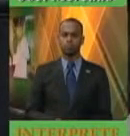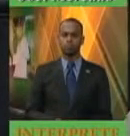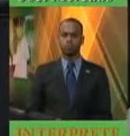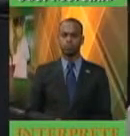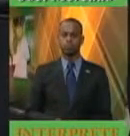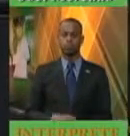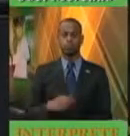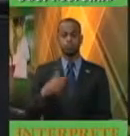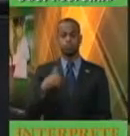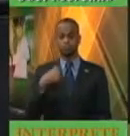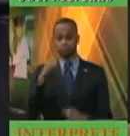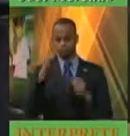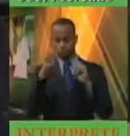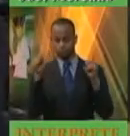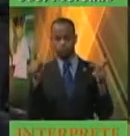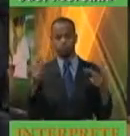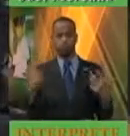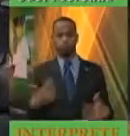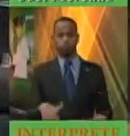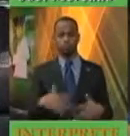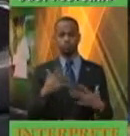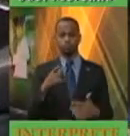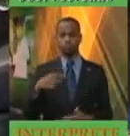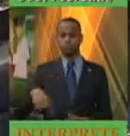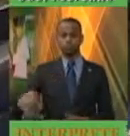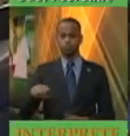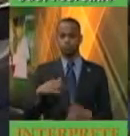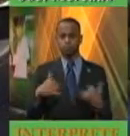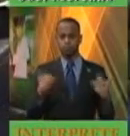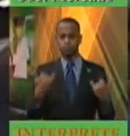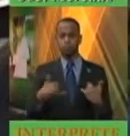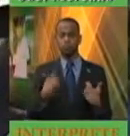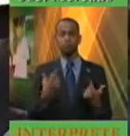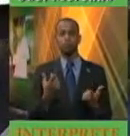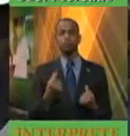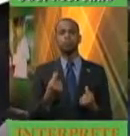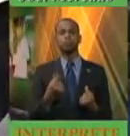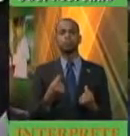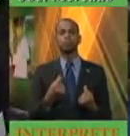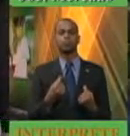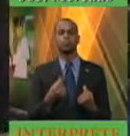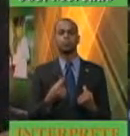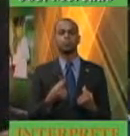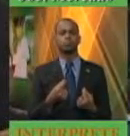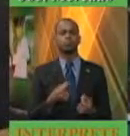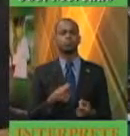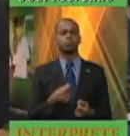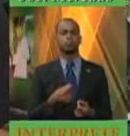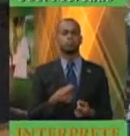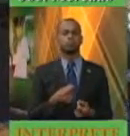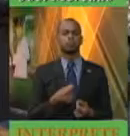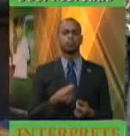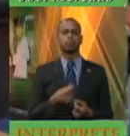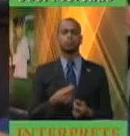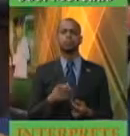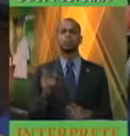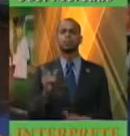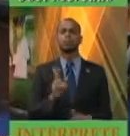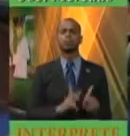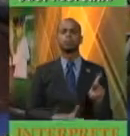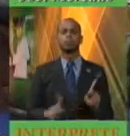a mí me sorprendió cómo estos jóvenes lograron que esos